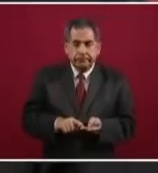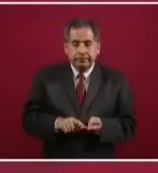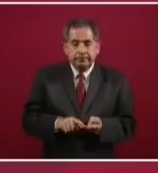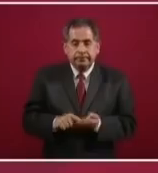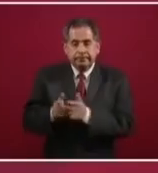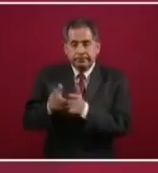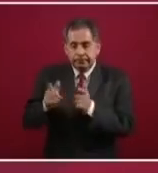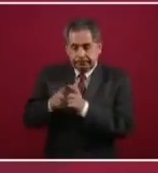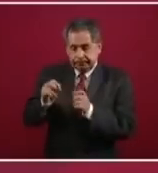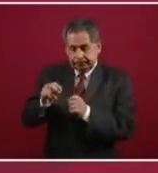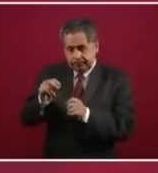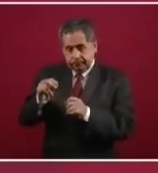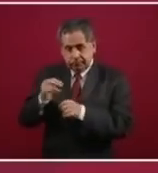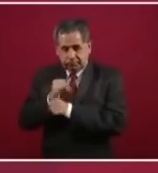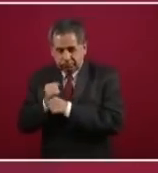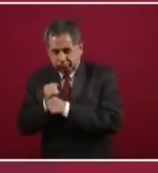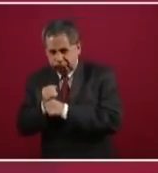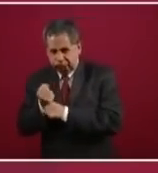Inteligencia